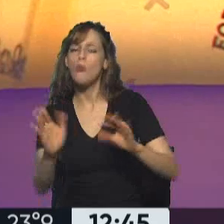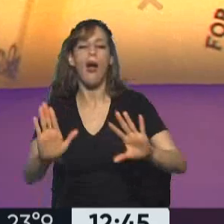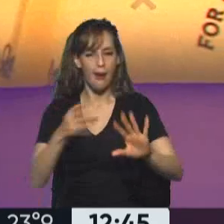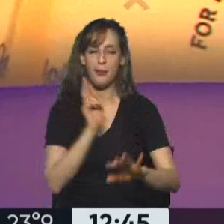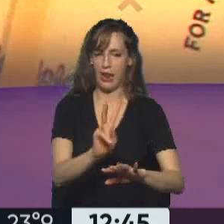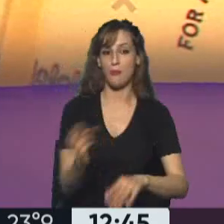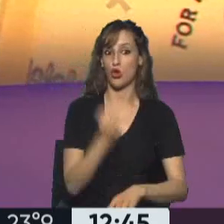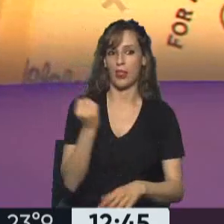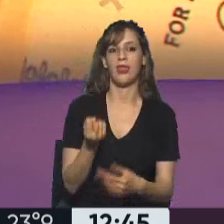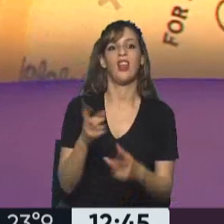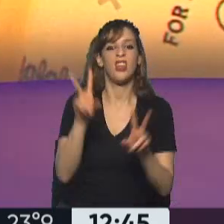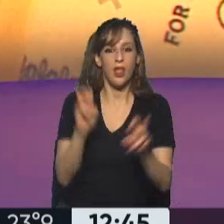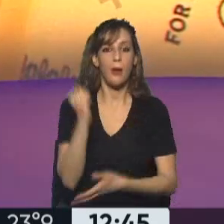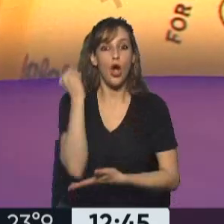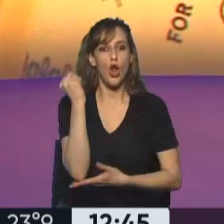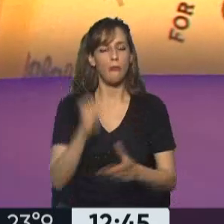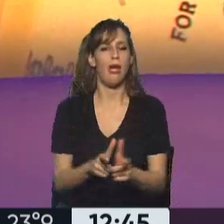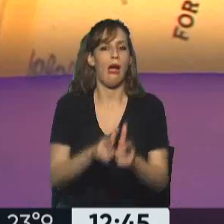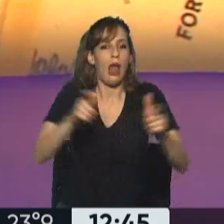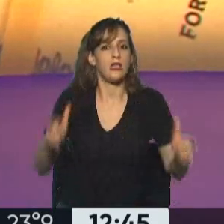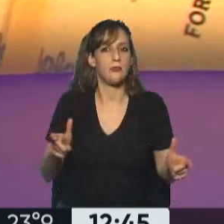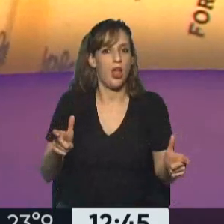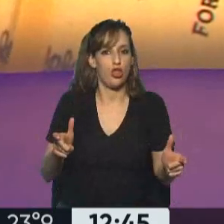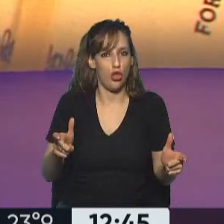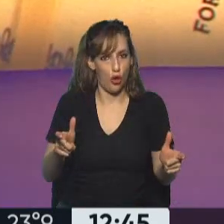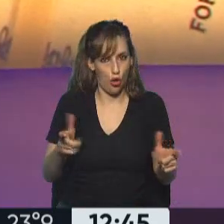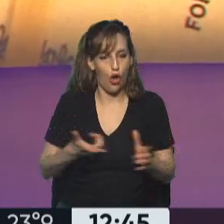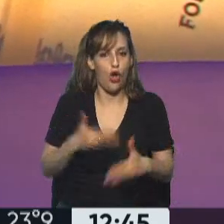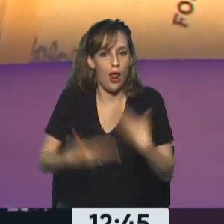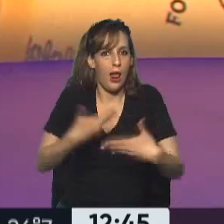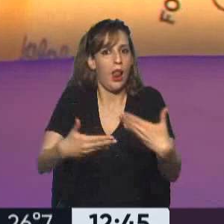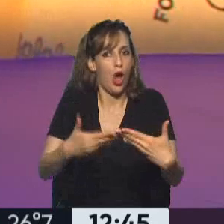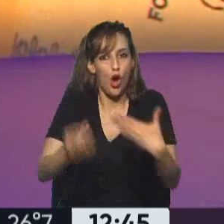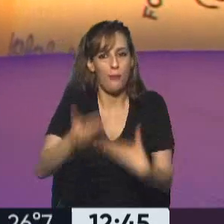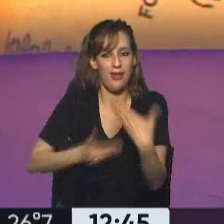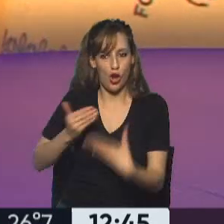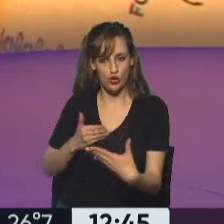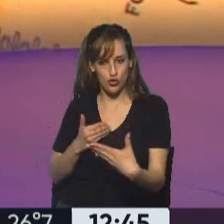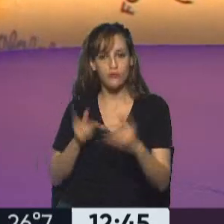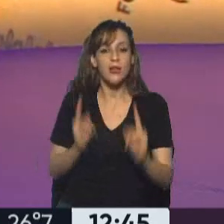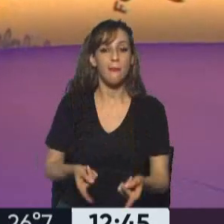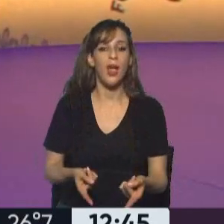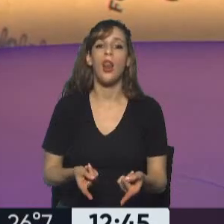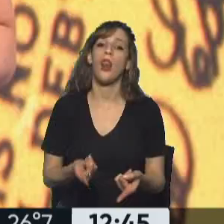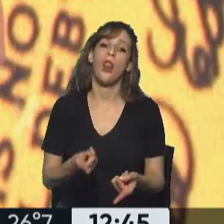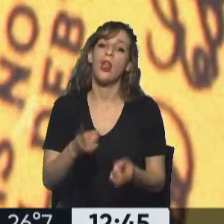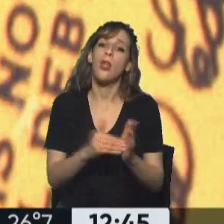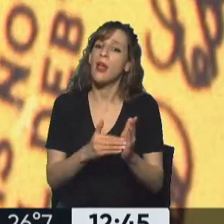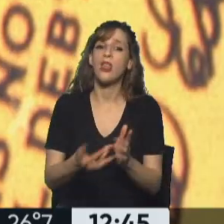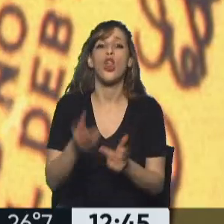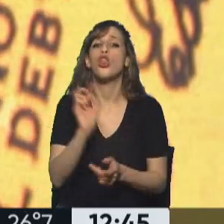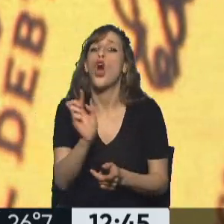qué pasa con el crecimiento económico qué pasa con el tamaño de la torta si crees o sí si crees eso si caes segundo qué pasa con la balanza comercial si generas dólares